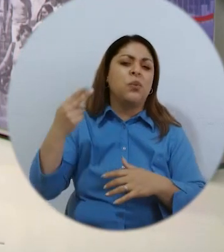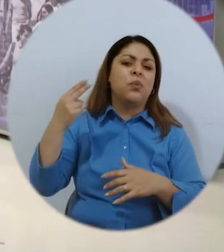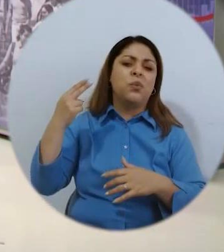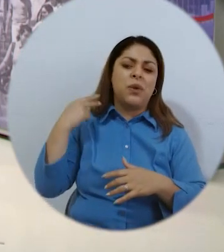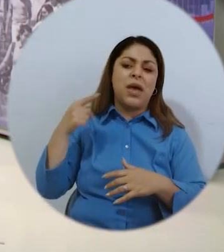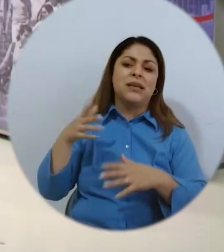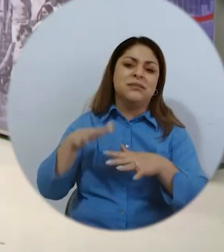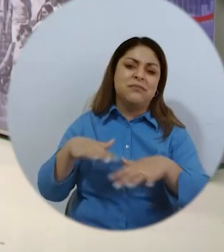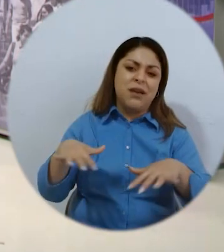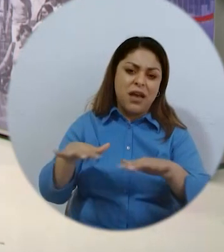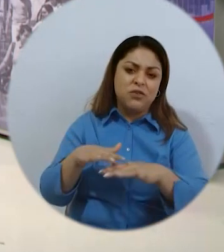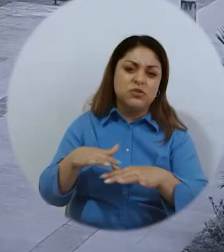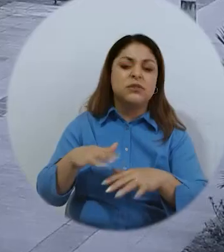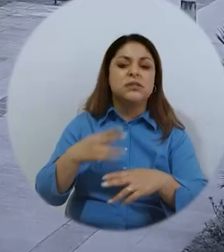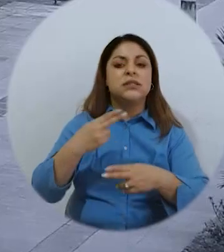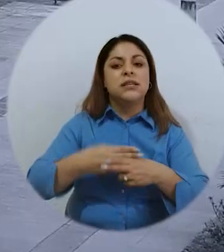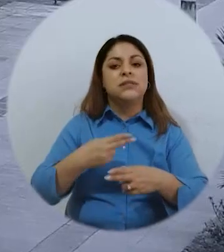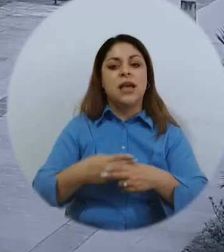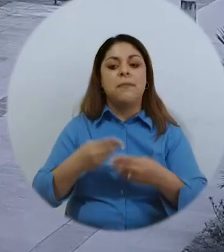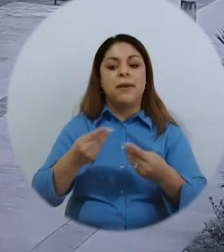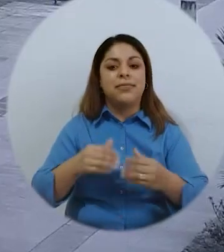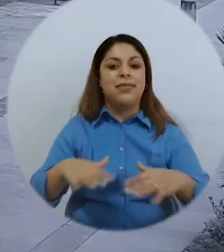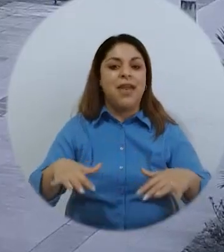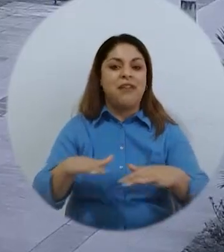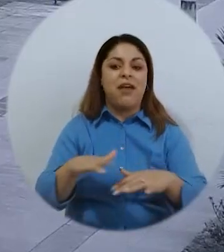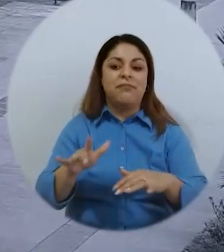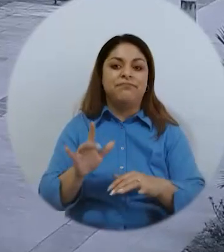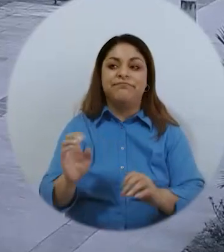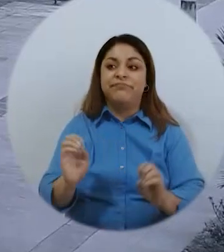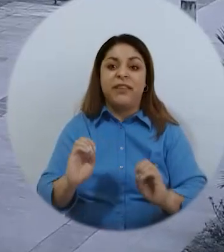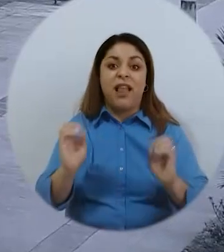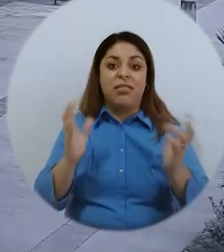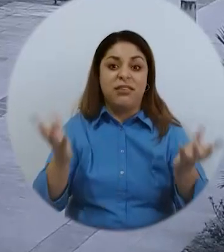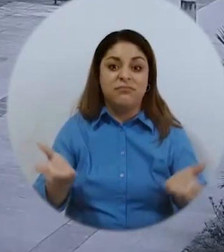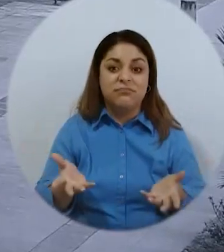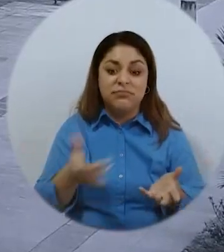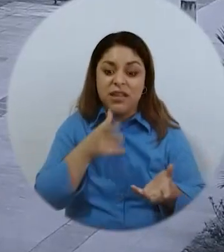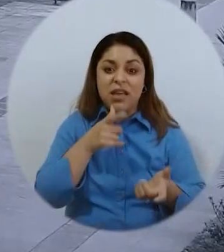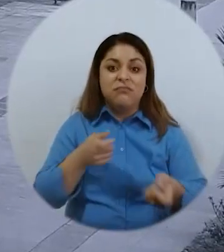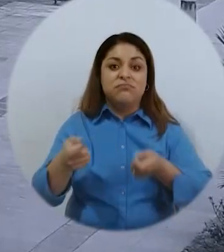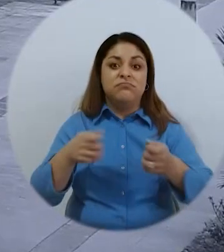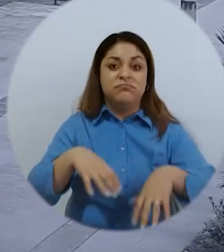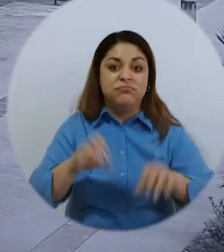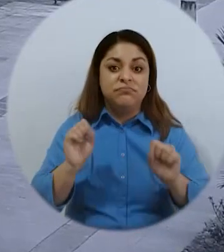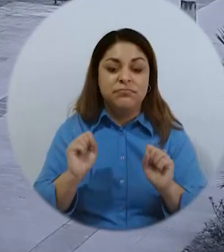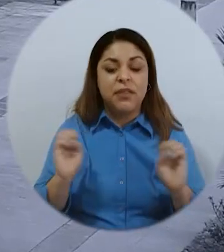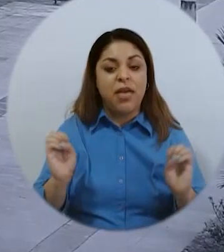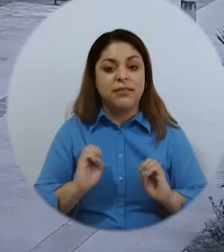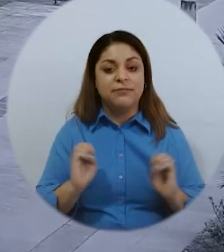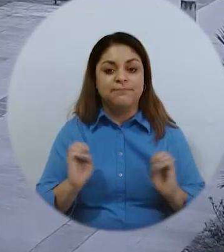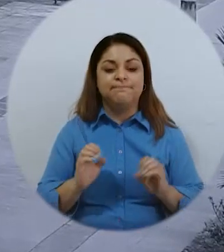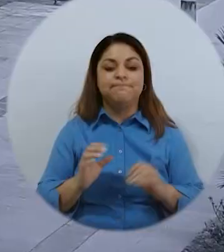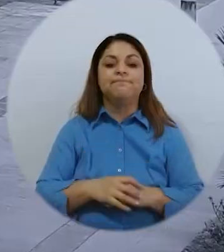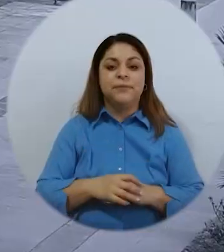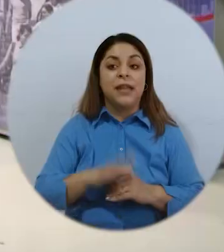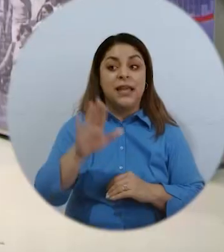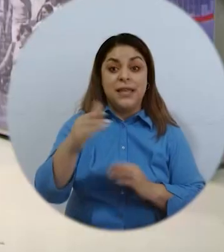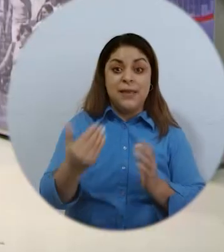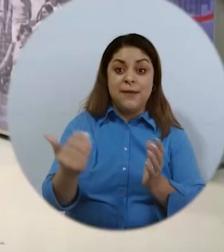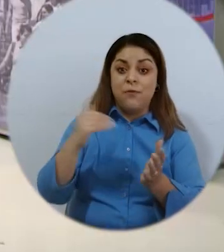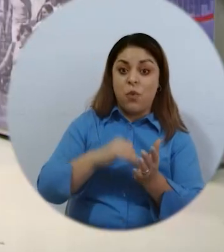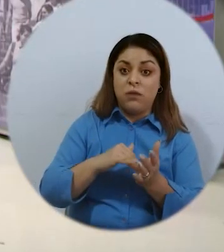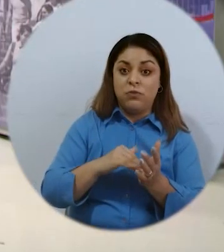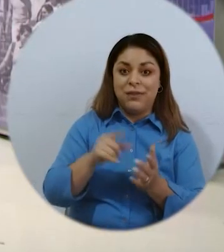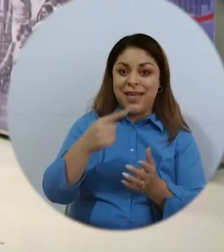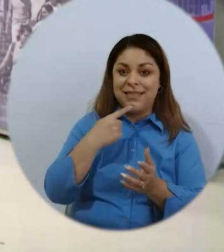que históricamente ha sido un espacio que podríamos llamarle tierra de nadie. ¿Y cuáles son los compromisos al respecto? Y